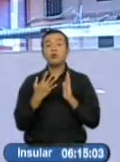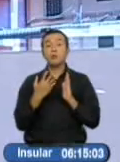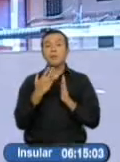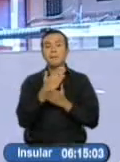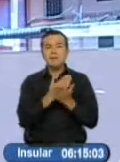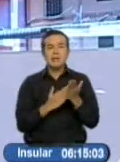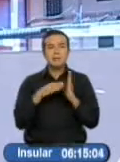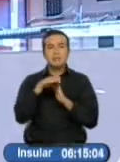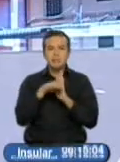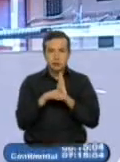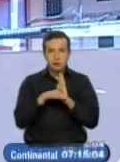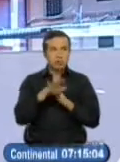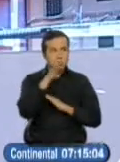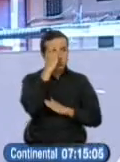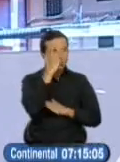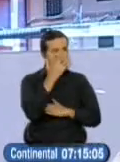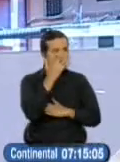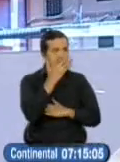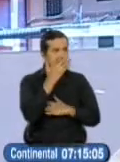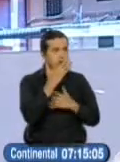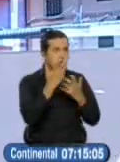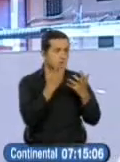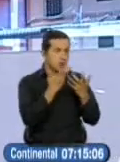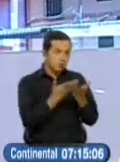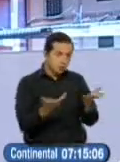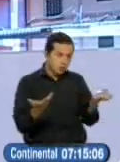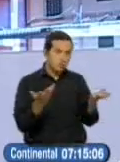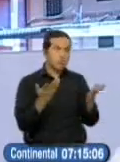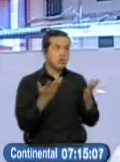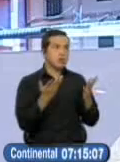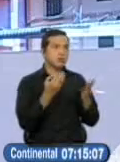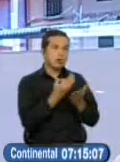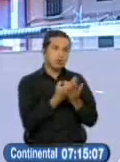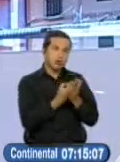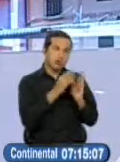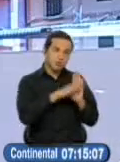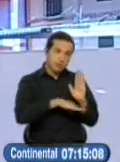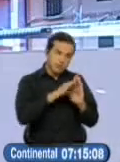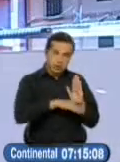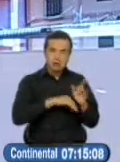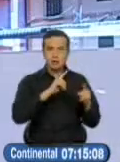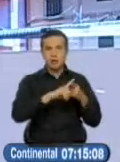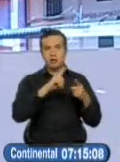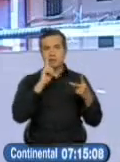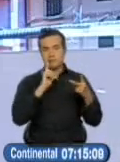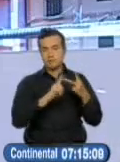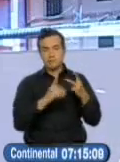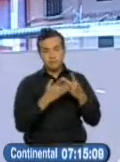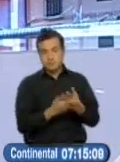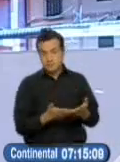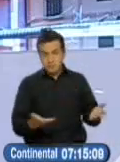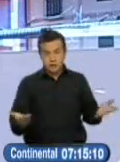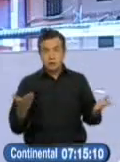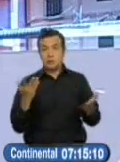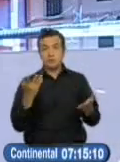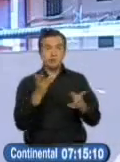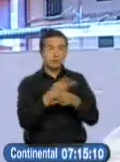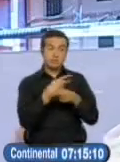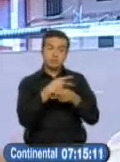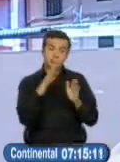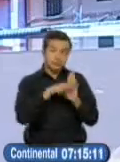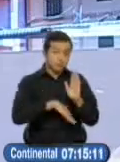mitad. Producto de la disminución también de la facturación. Producto de la disminución de la facturación, producto de la disminución de volúmenes de